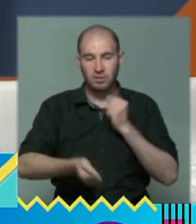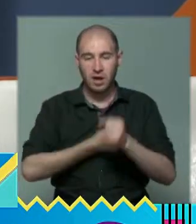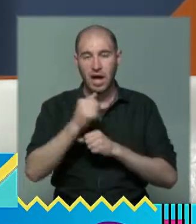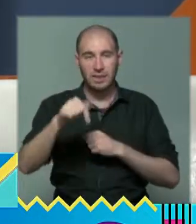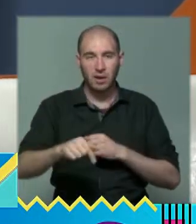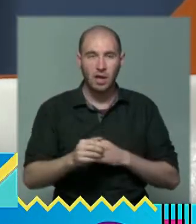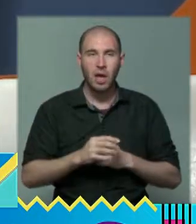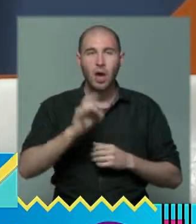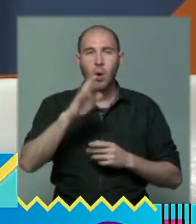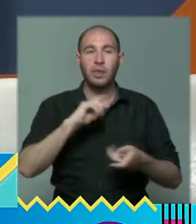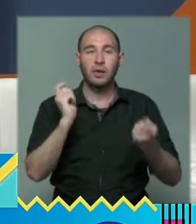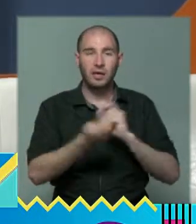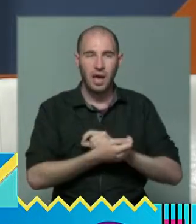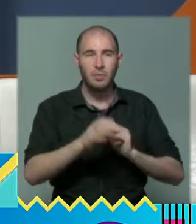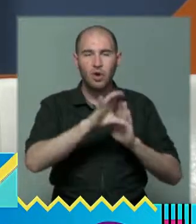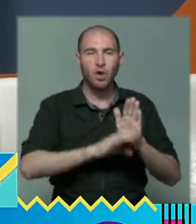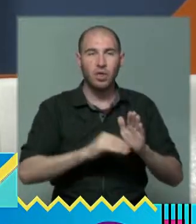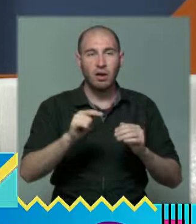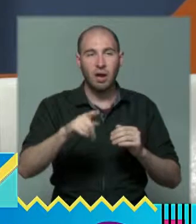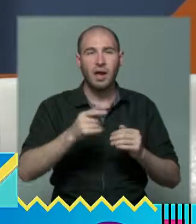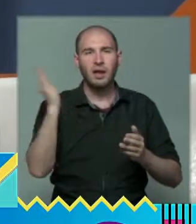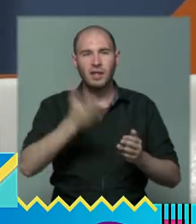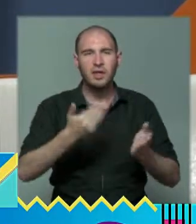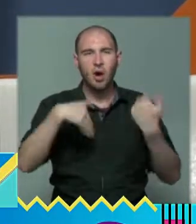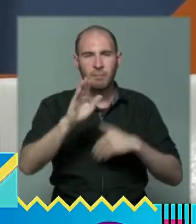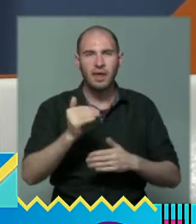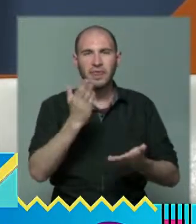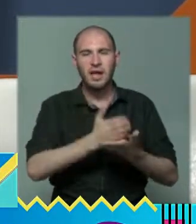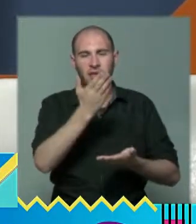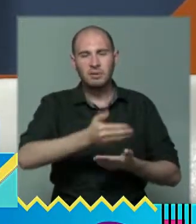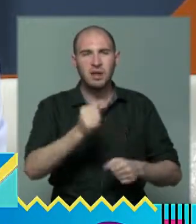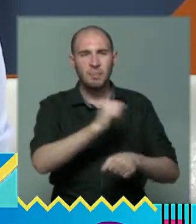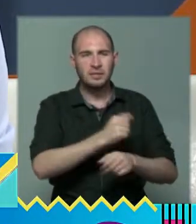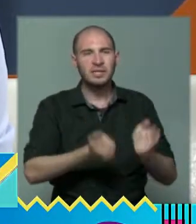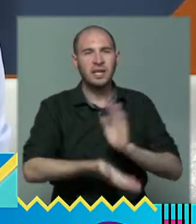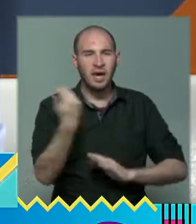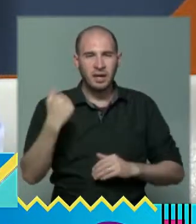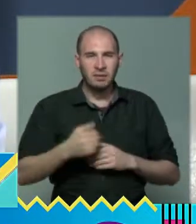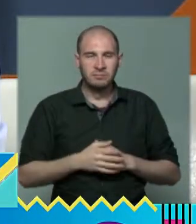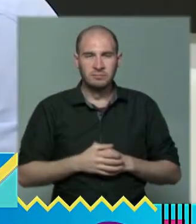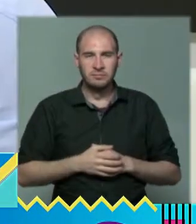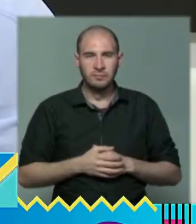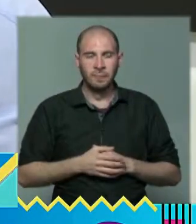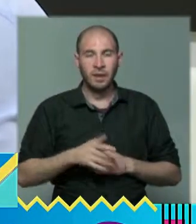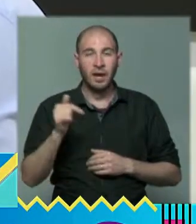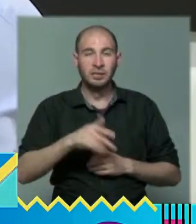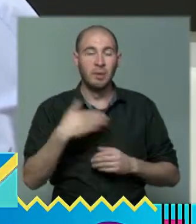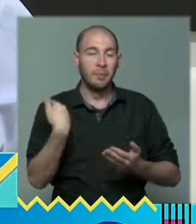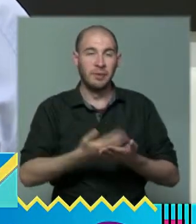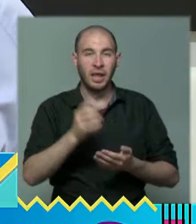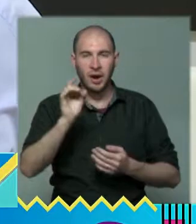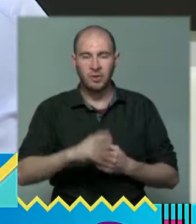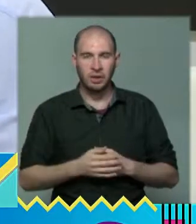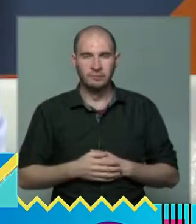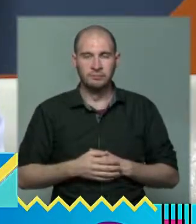donde las únicas reformas que se vinieron haciendo el Código es aumentar las penas, quitarle los derechos a las personas privadas de libertad. Eso ha sido la única propuesta que se ha